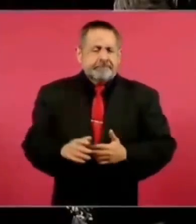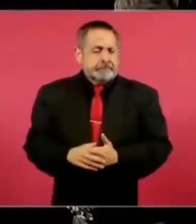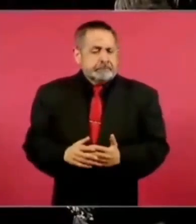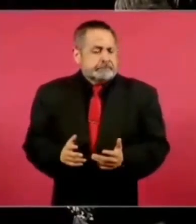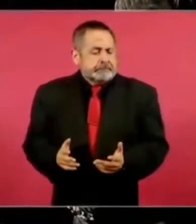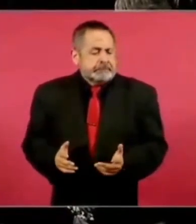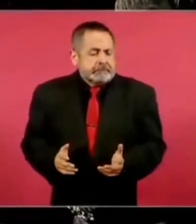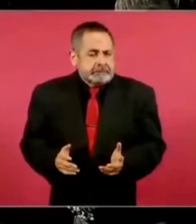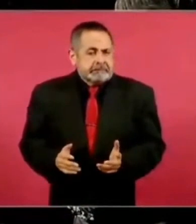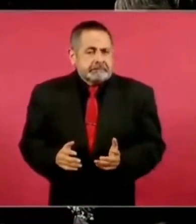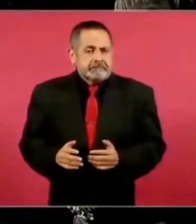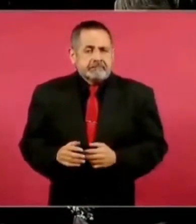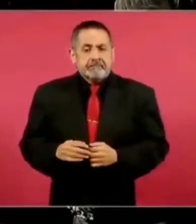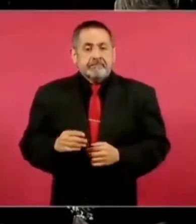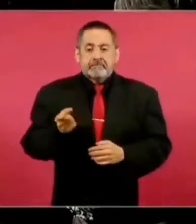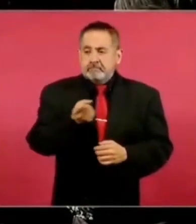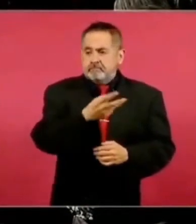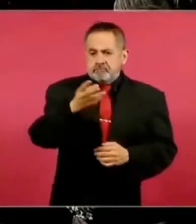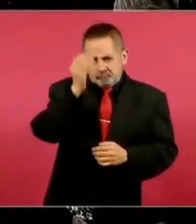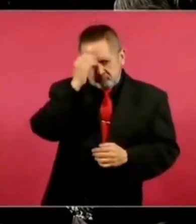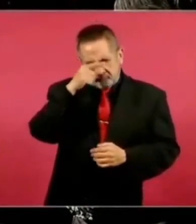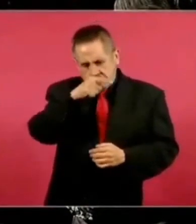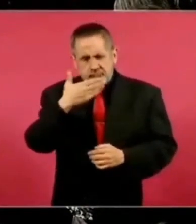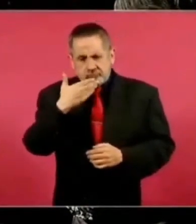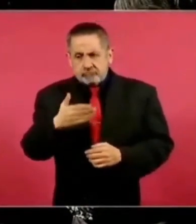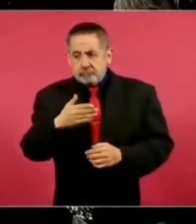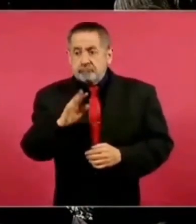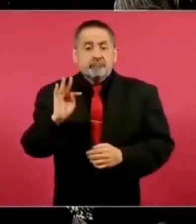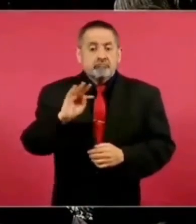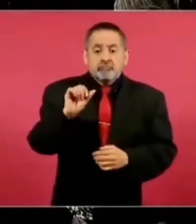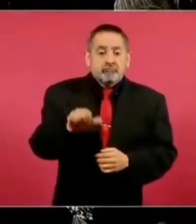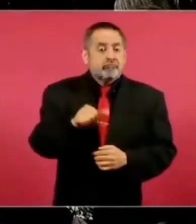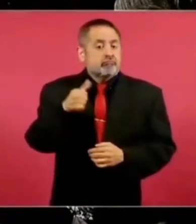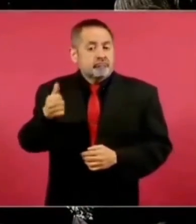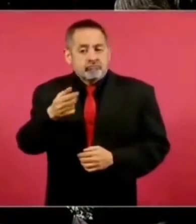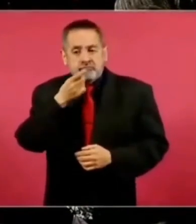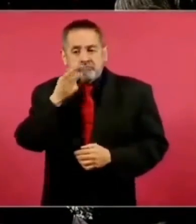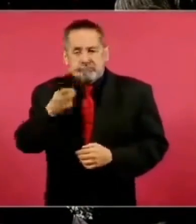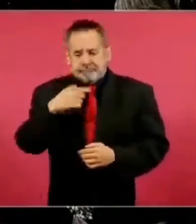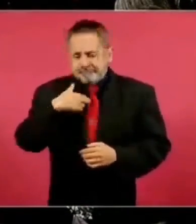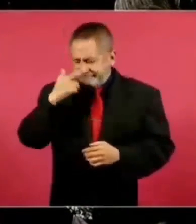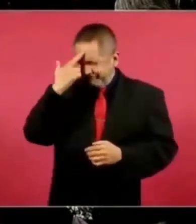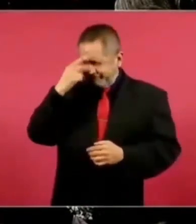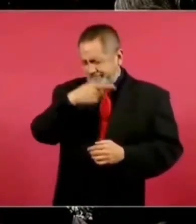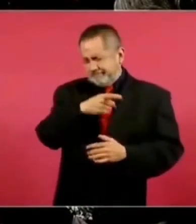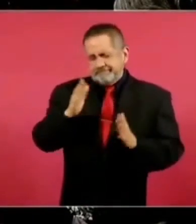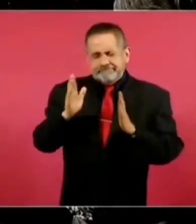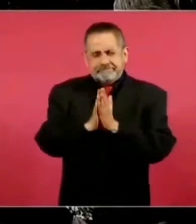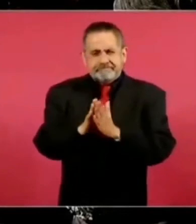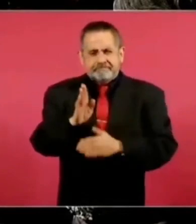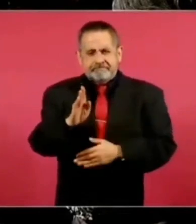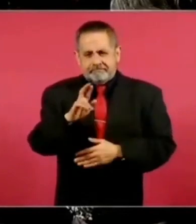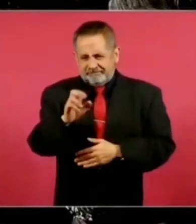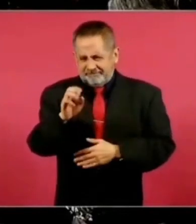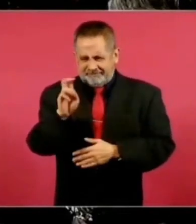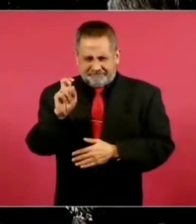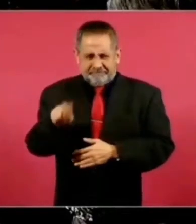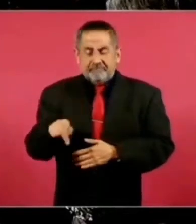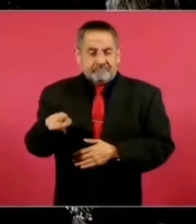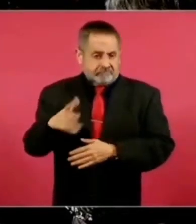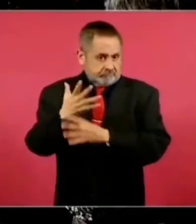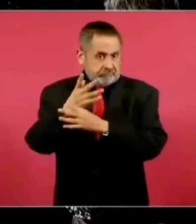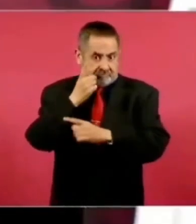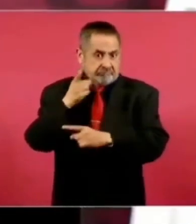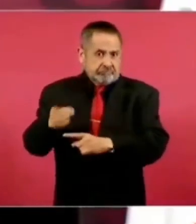Entonces, hay quienes opinan eso, hay quienes dicen, me acuerdo del finado Bremer,